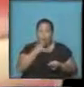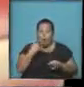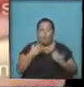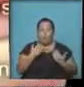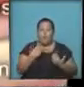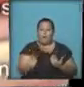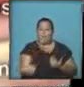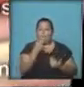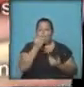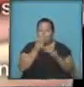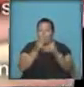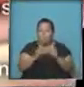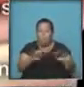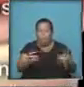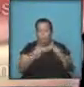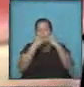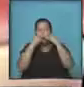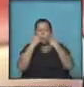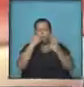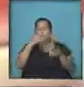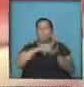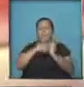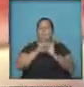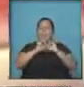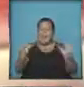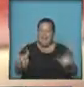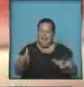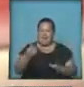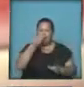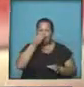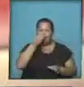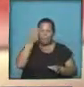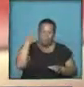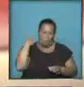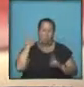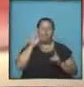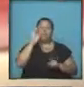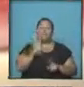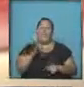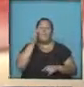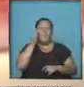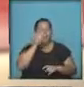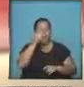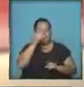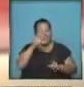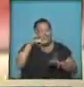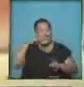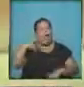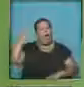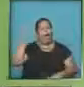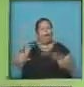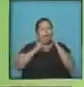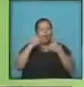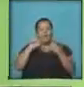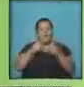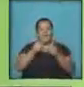pueden penetrar partículas dando trastornos graves en las mucosas, no solamente en la piel. ¿Se acuerdan cuando hablábamos de la